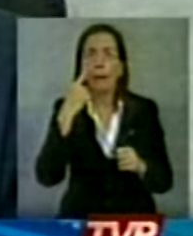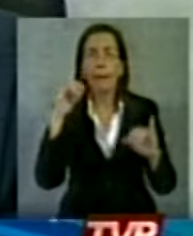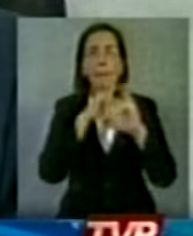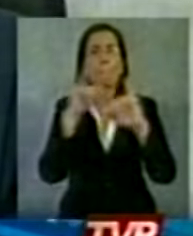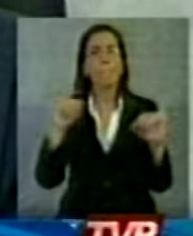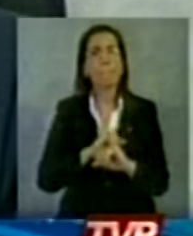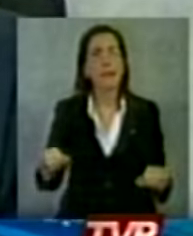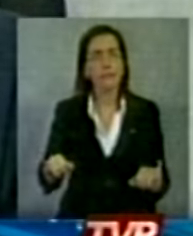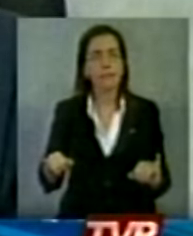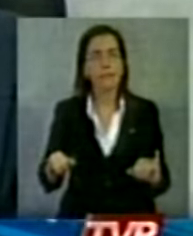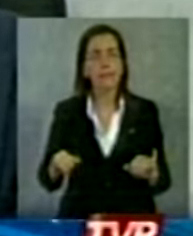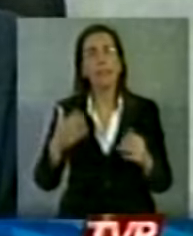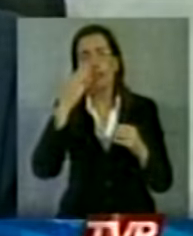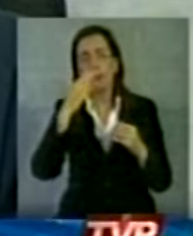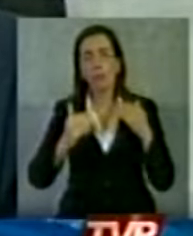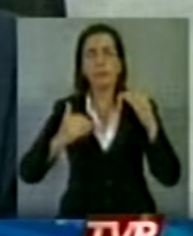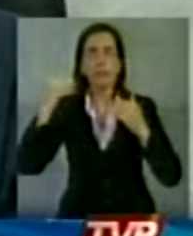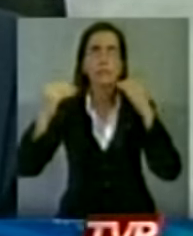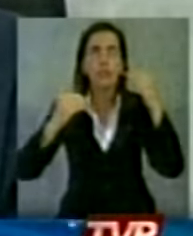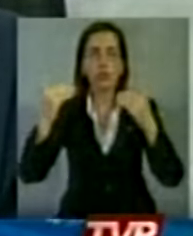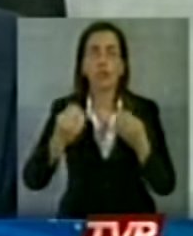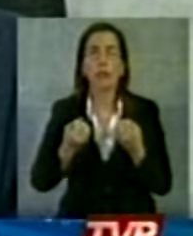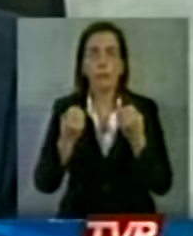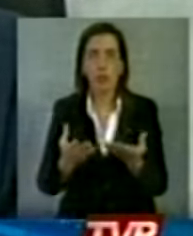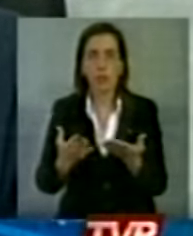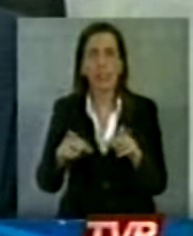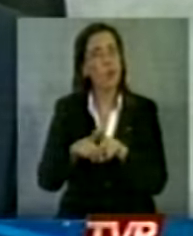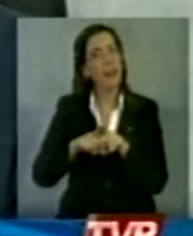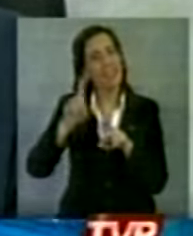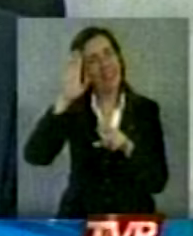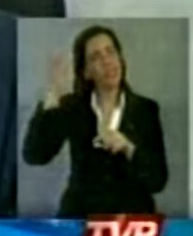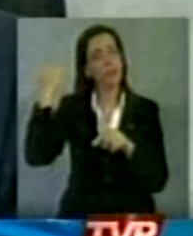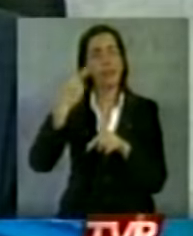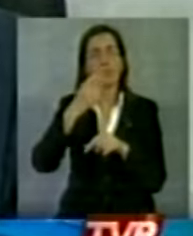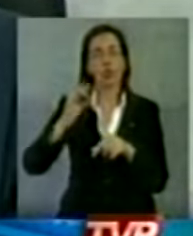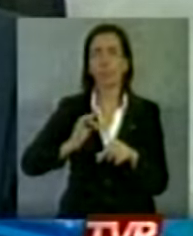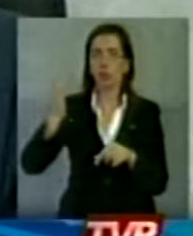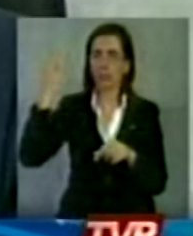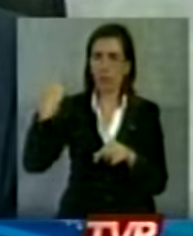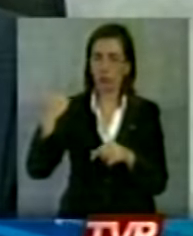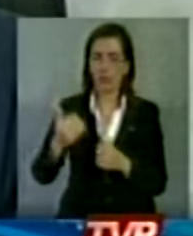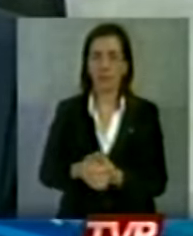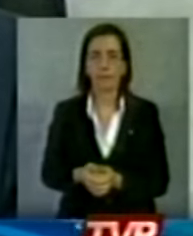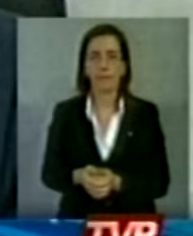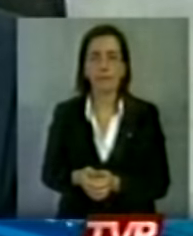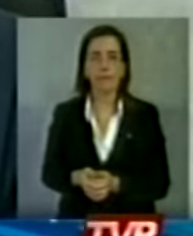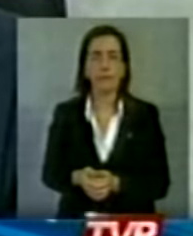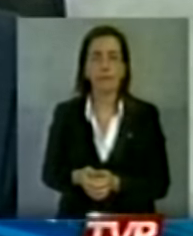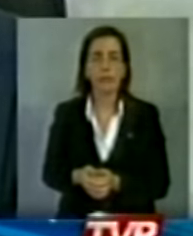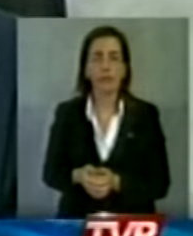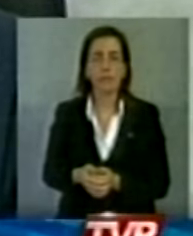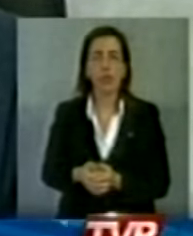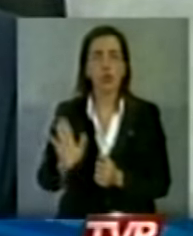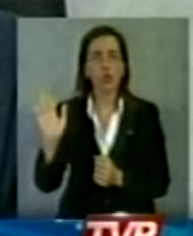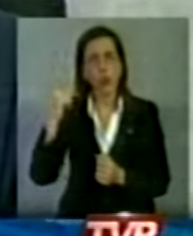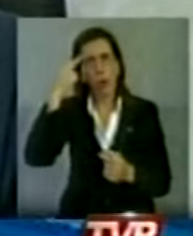paz y lograr el progreso anhelado por los héroes de la independencia. El desafío es lograr que estos se